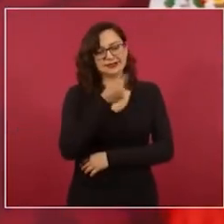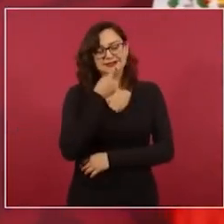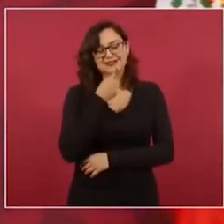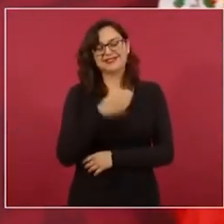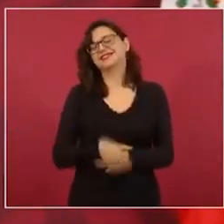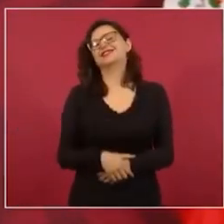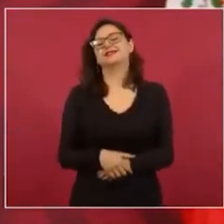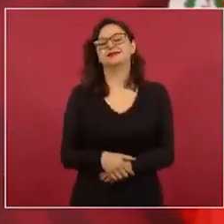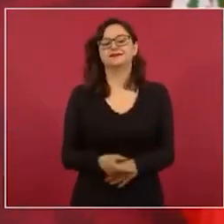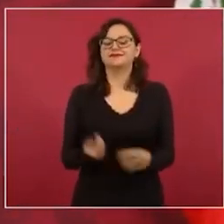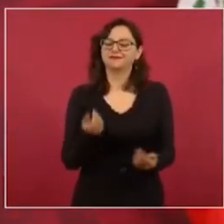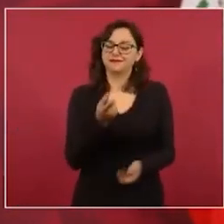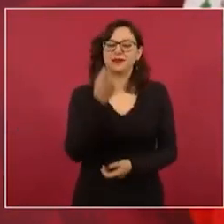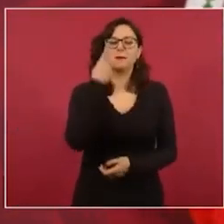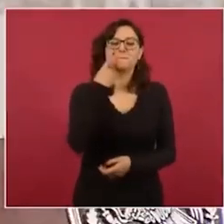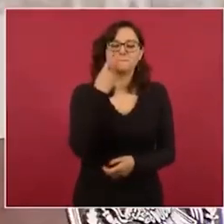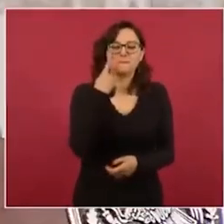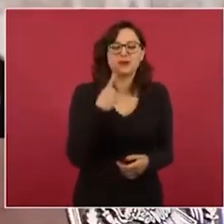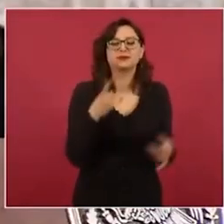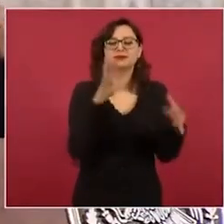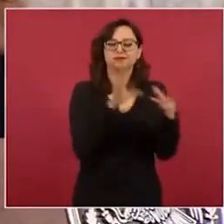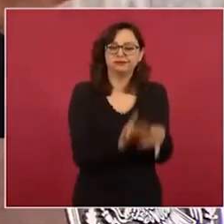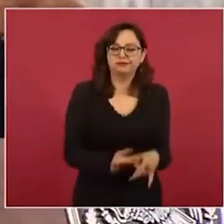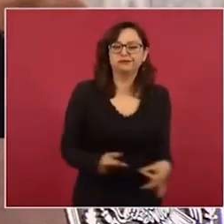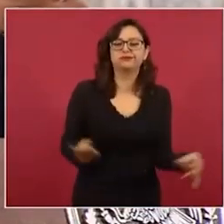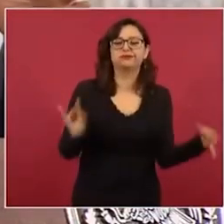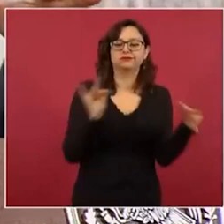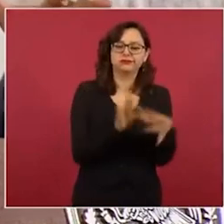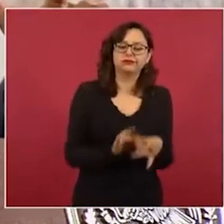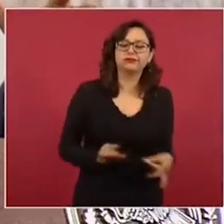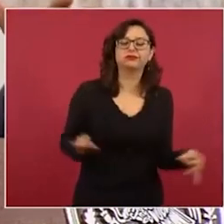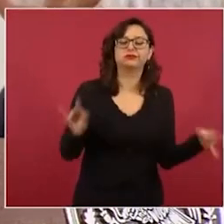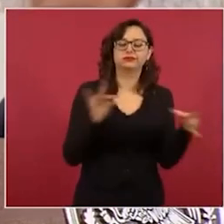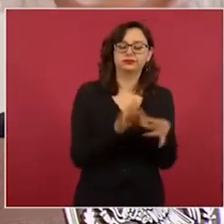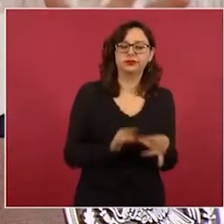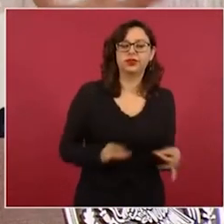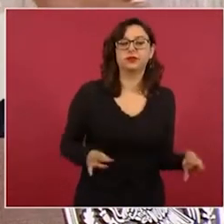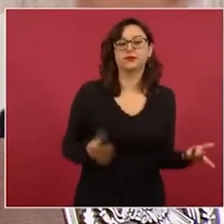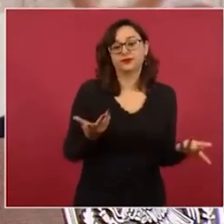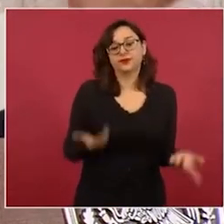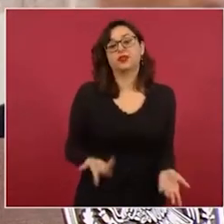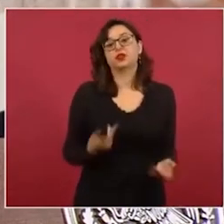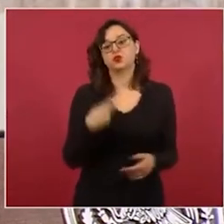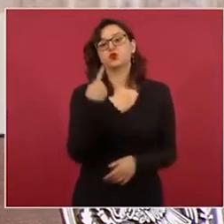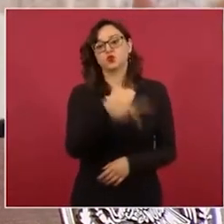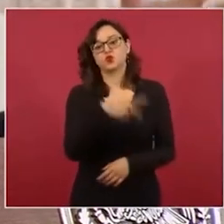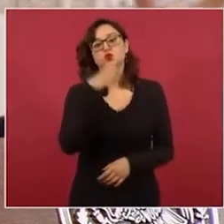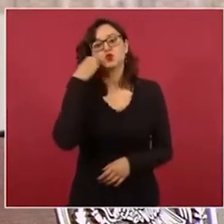Y le tuve que explicar por qué, porque su escuela, pues,